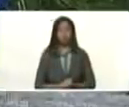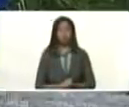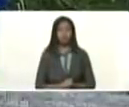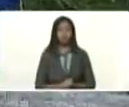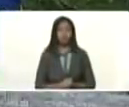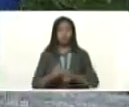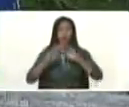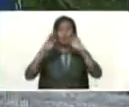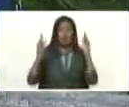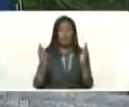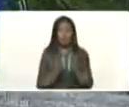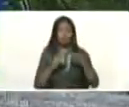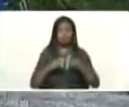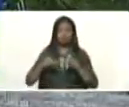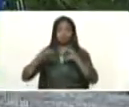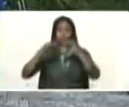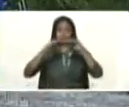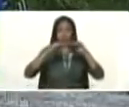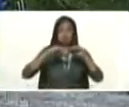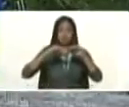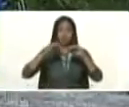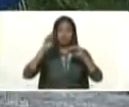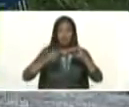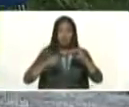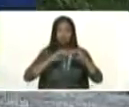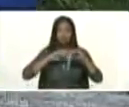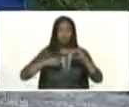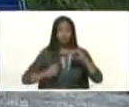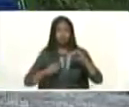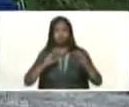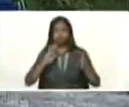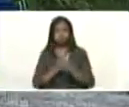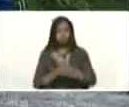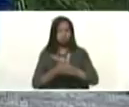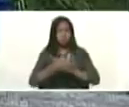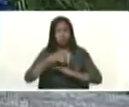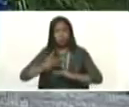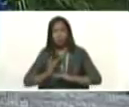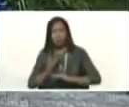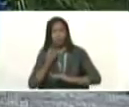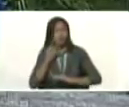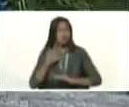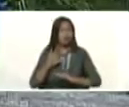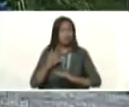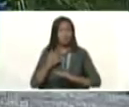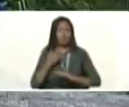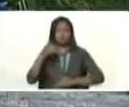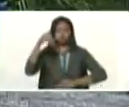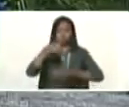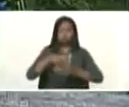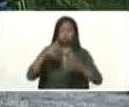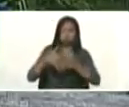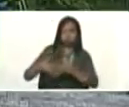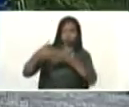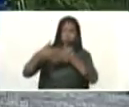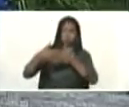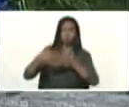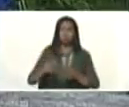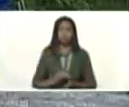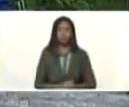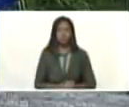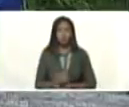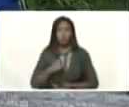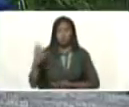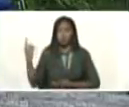el mundo del equilibrio, el mundo donde se acabe la posibilidad de un hegemón imperial. Así que vengo